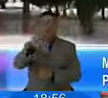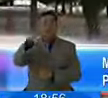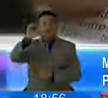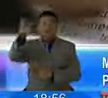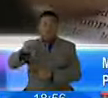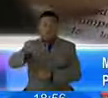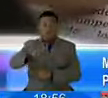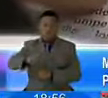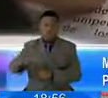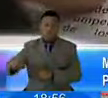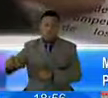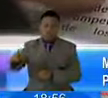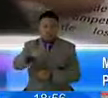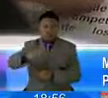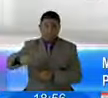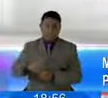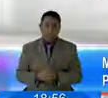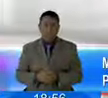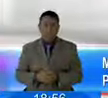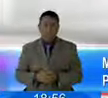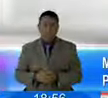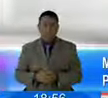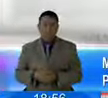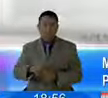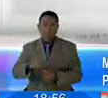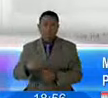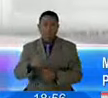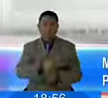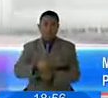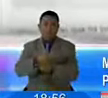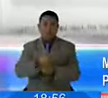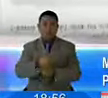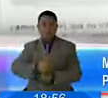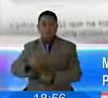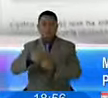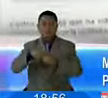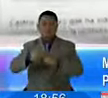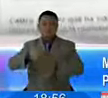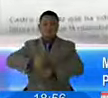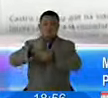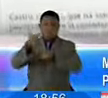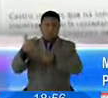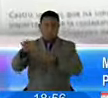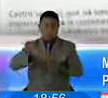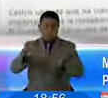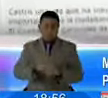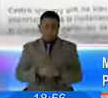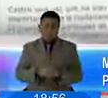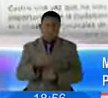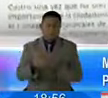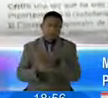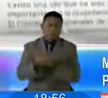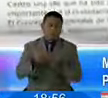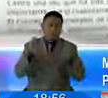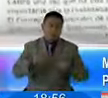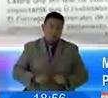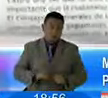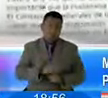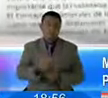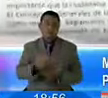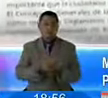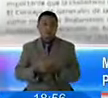75% de la totalidad de sus miembros. El supuesto consejo al que se refiere el excomandante Castro podría haberse dado como una